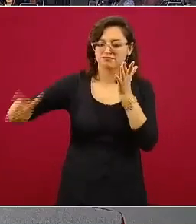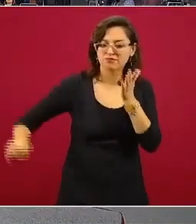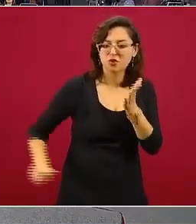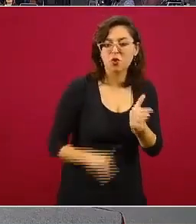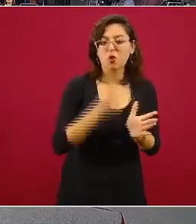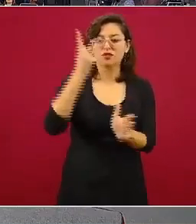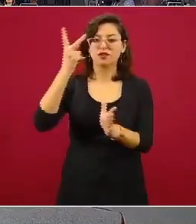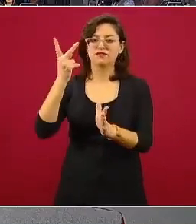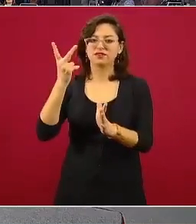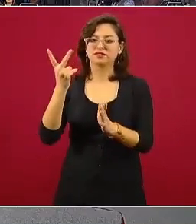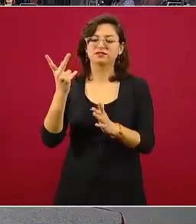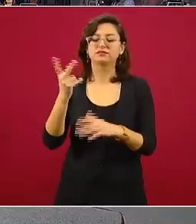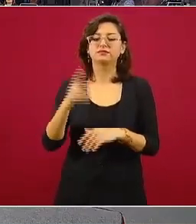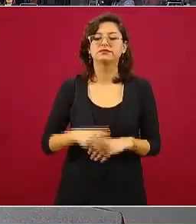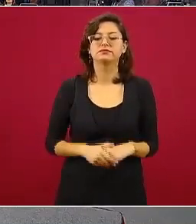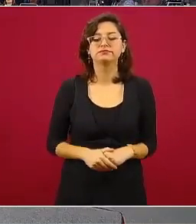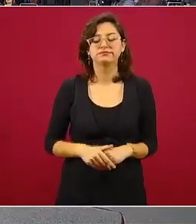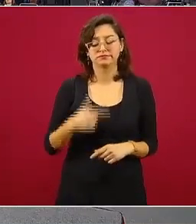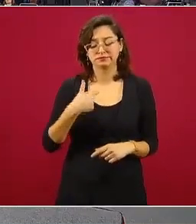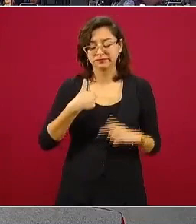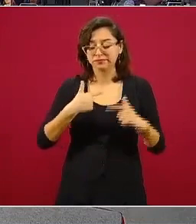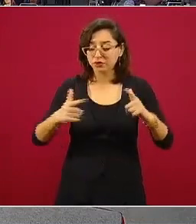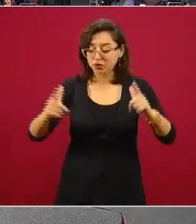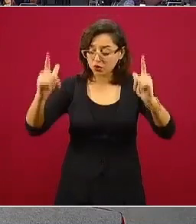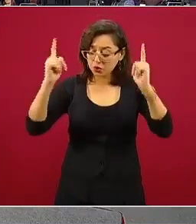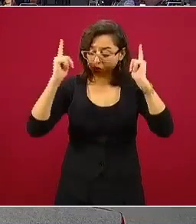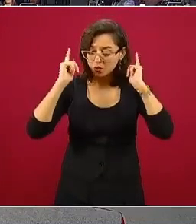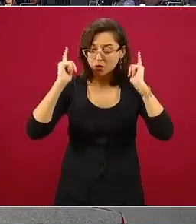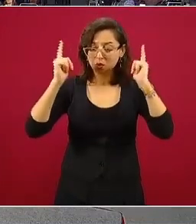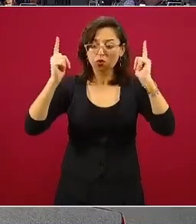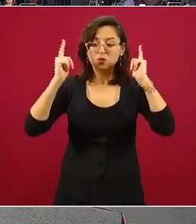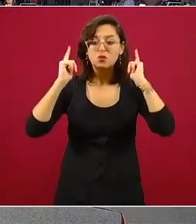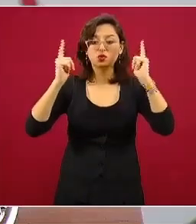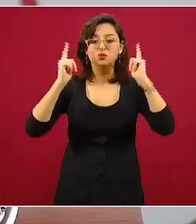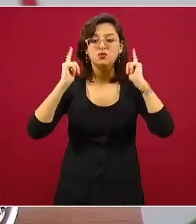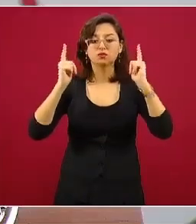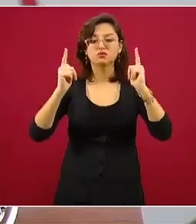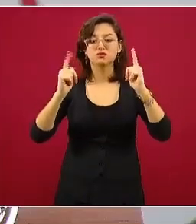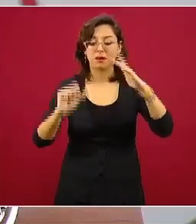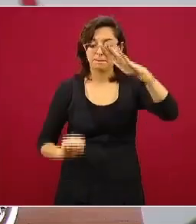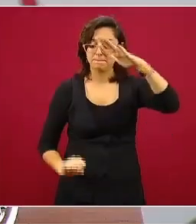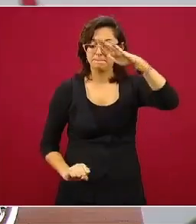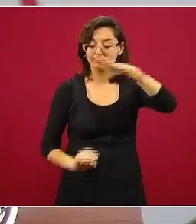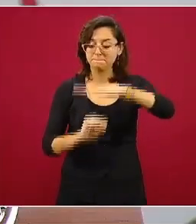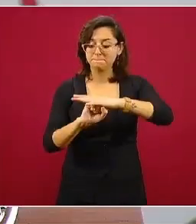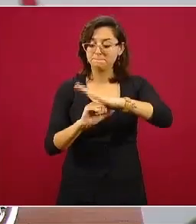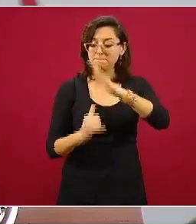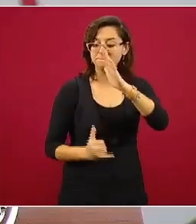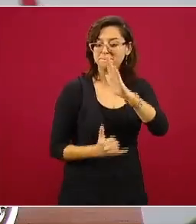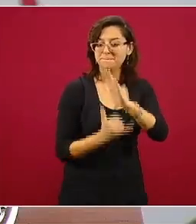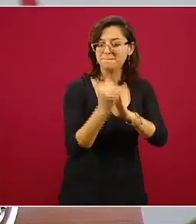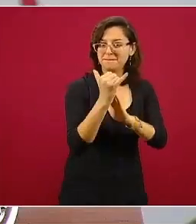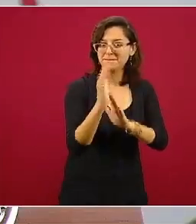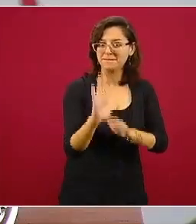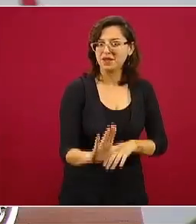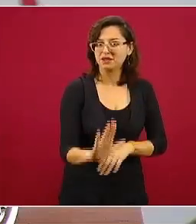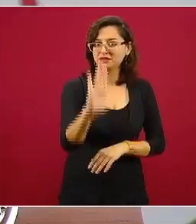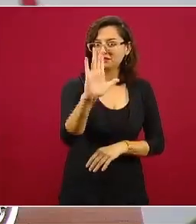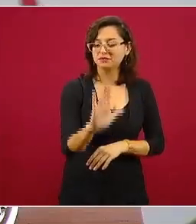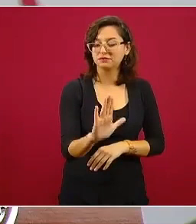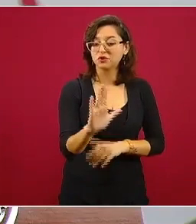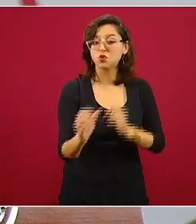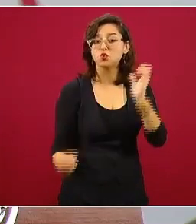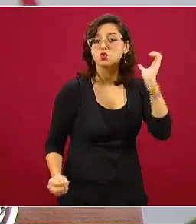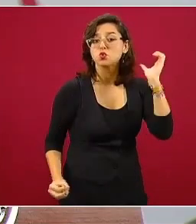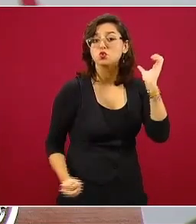Hago votos porque se logre sobre bases nuevas y propuestas que nos